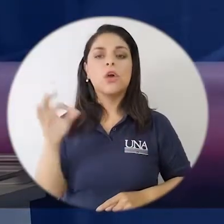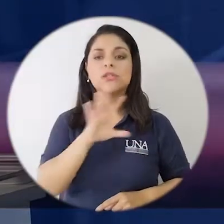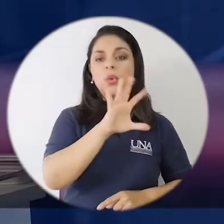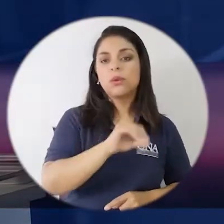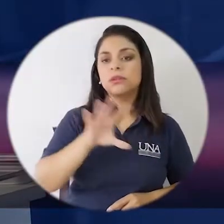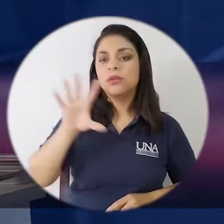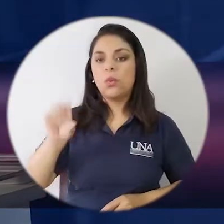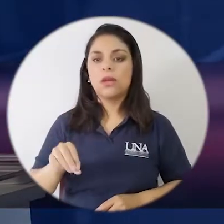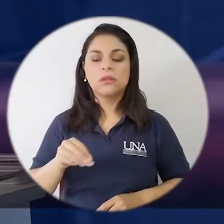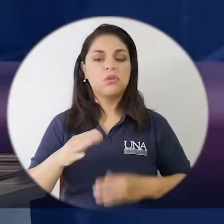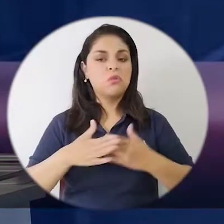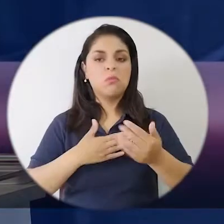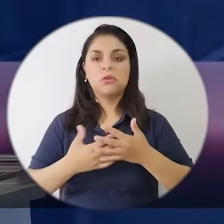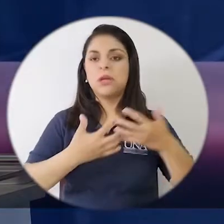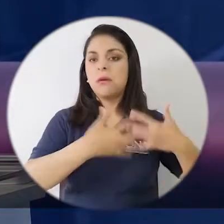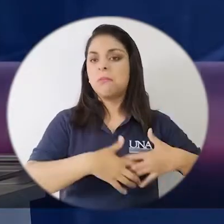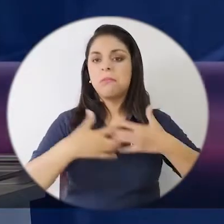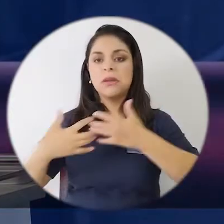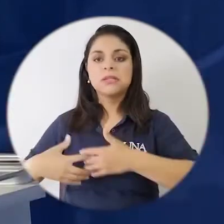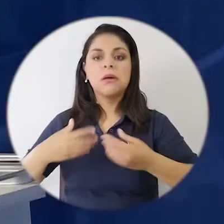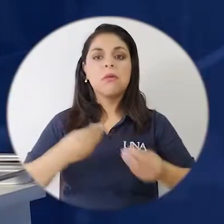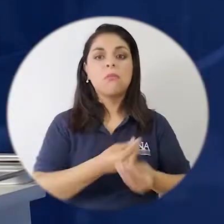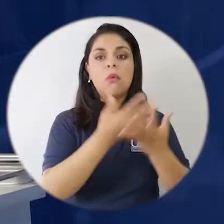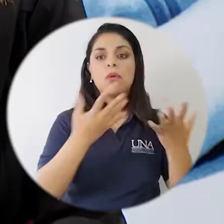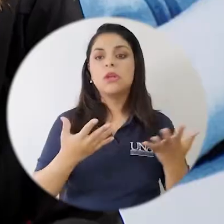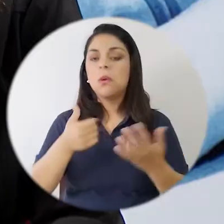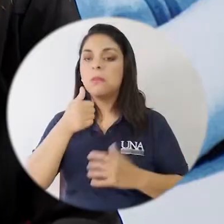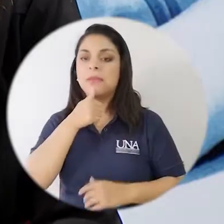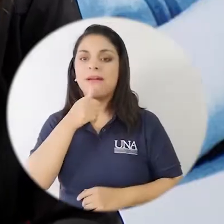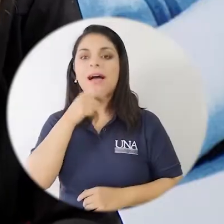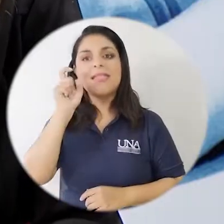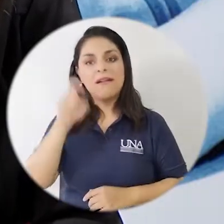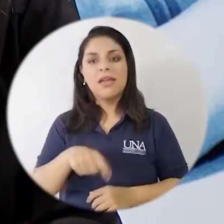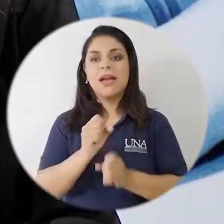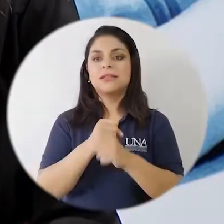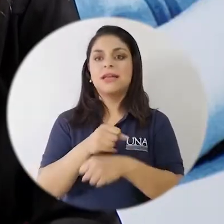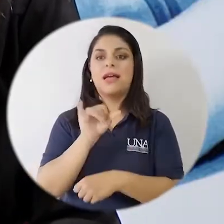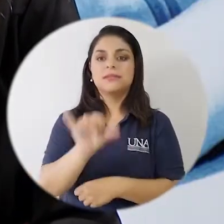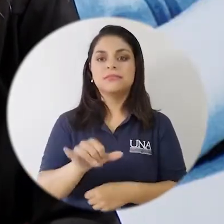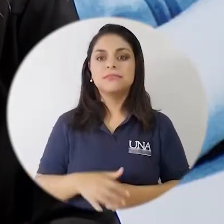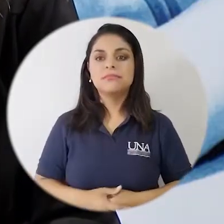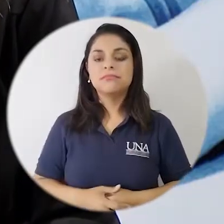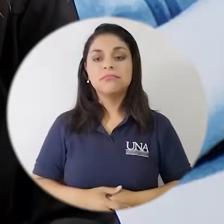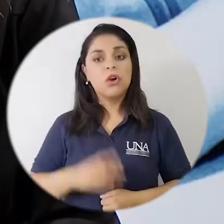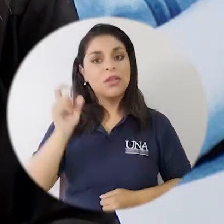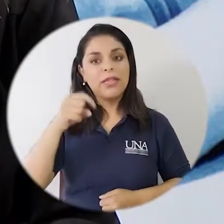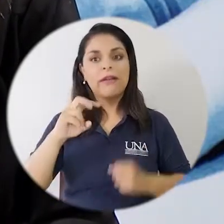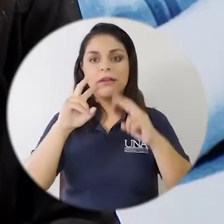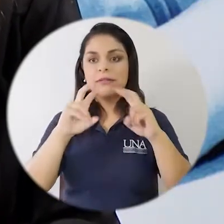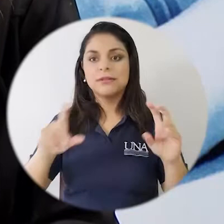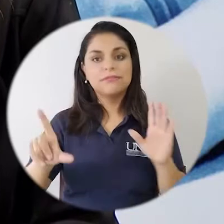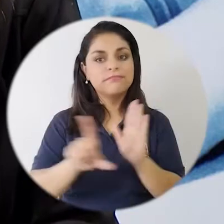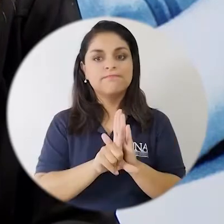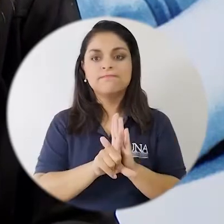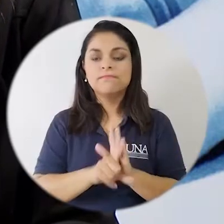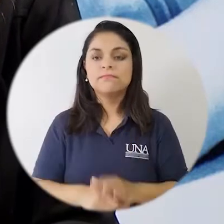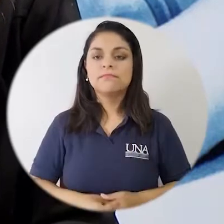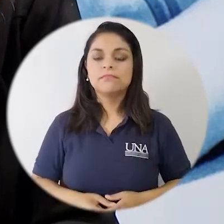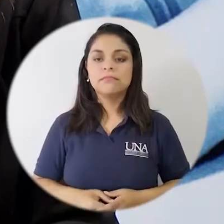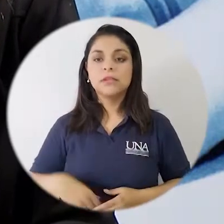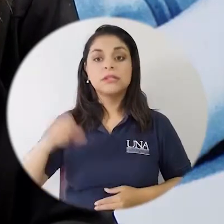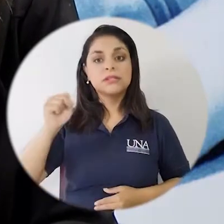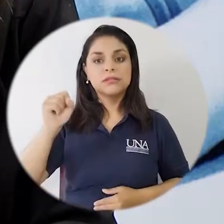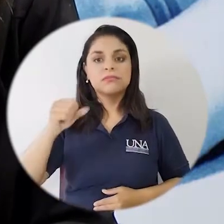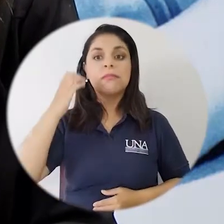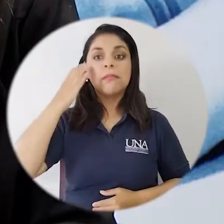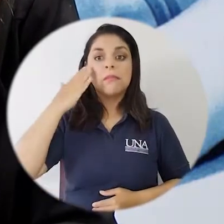pero las empresas, sea pública o privada, también lo debería hacer. Sí, desgraciadamente la ley en estos momentos... Sí, hay que revisar la ley. Hay la ley, pero